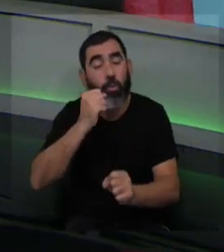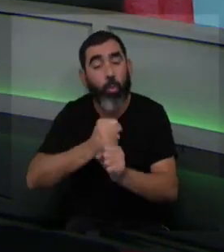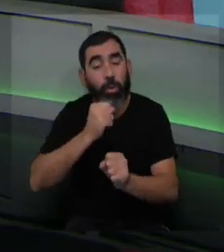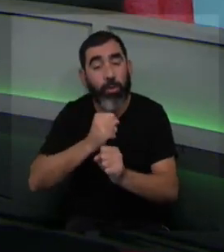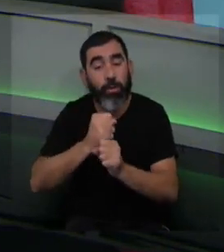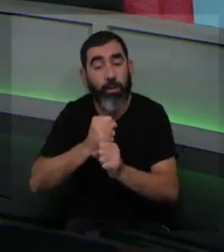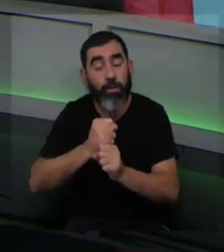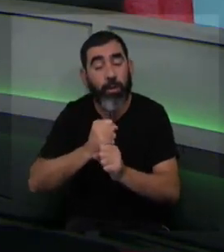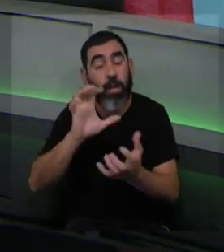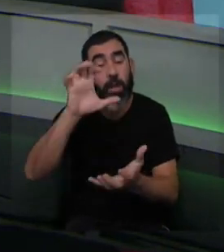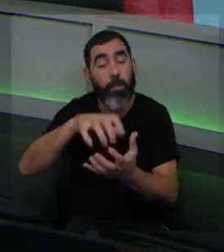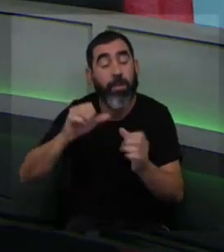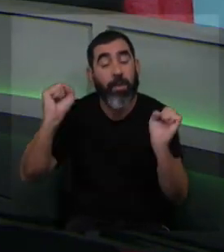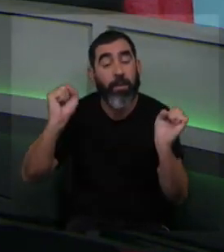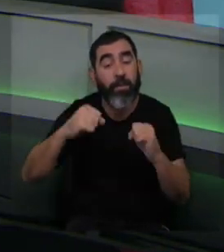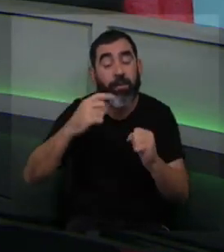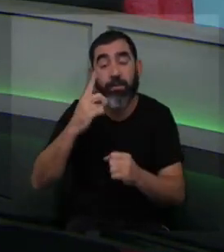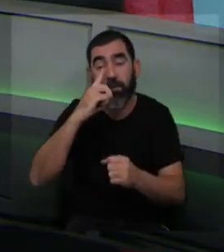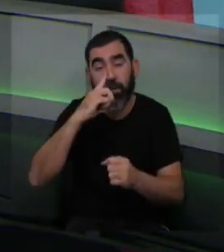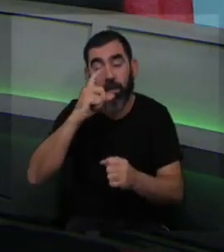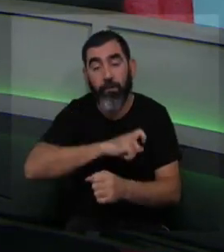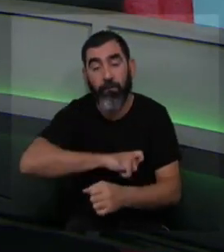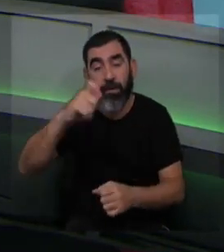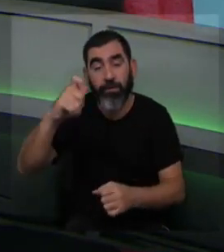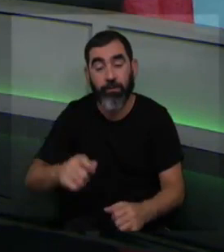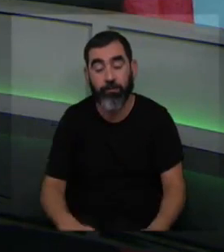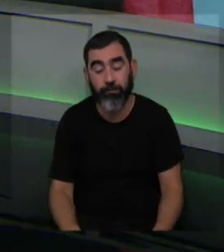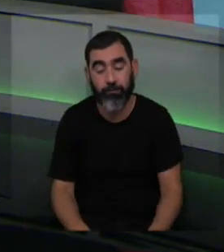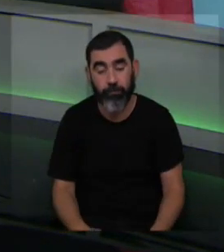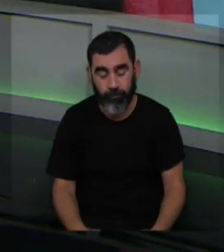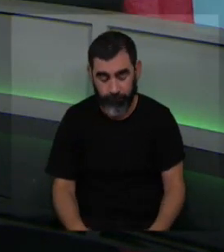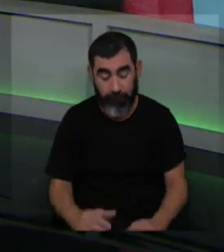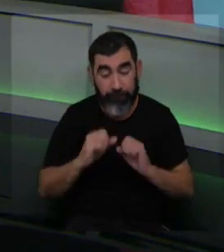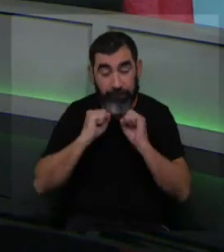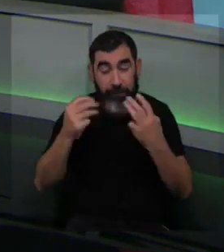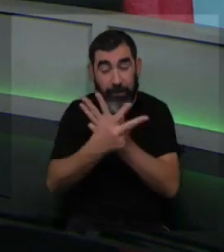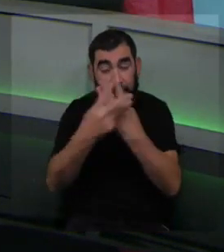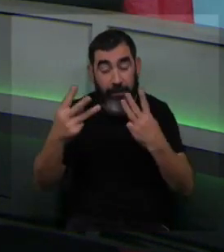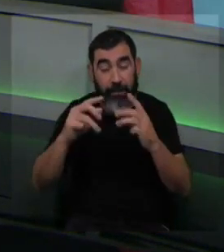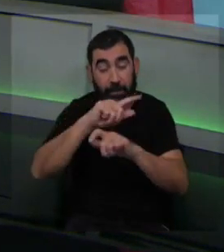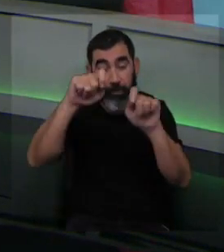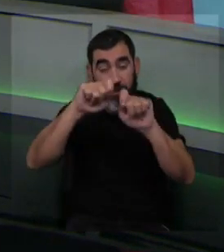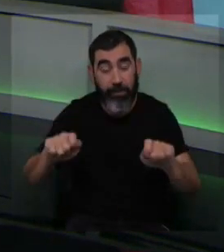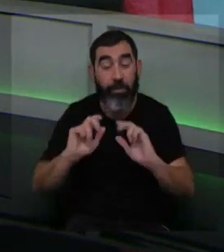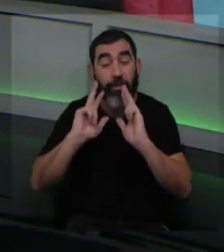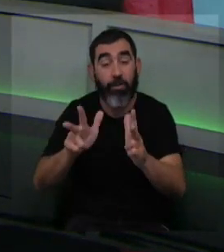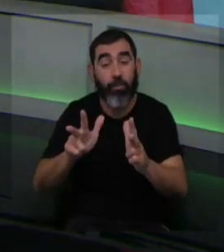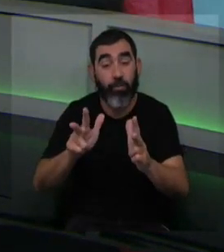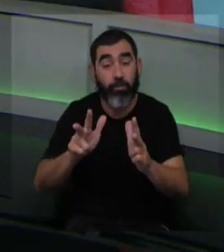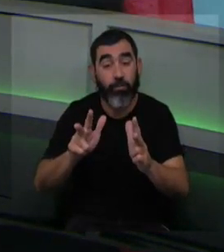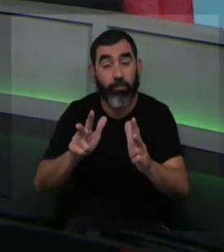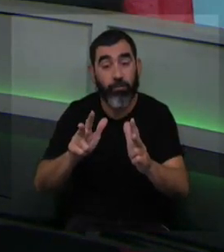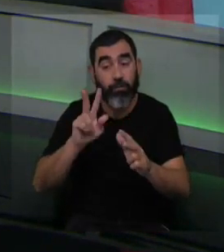150 funcionarios de la planta de Fábricas Nacionales de Cerveza en Minas. Elvia Pereira, que es la secretaria general de la Central Obrera, dijo que además se